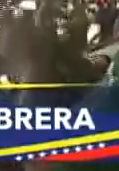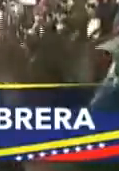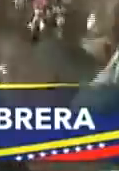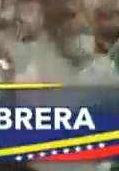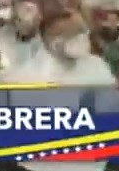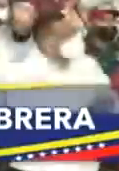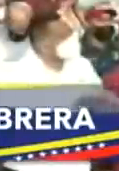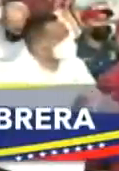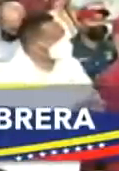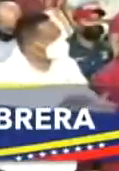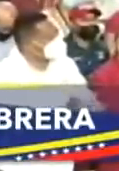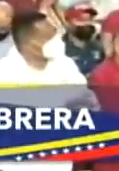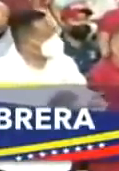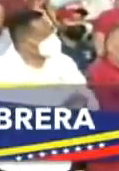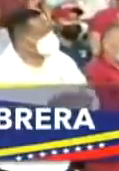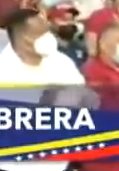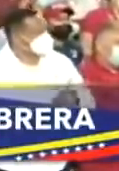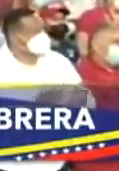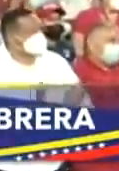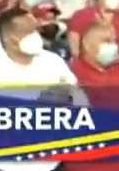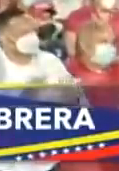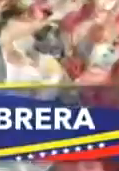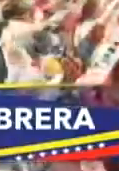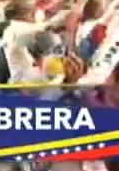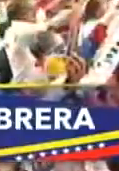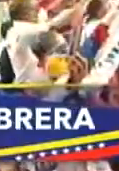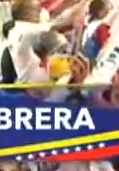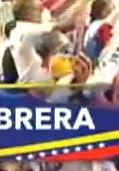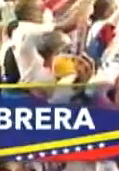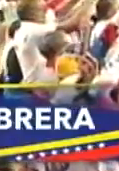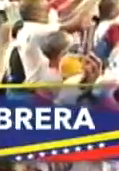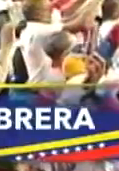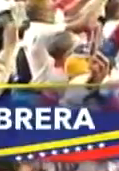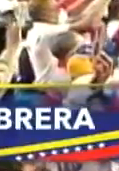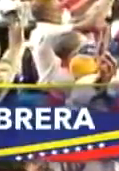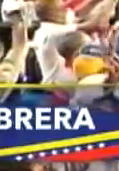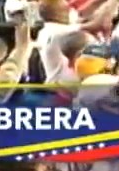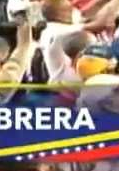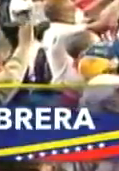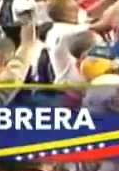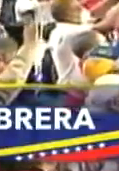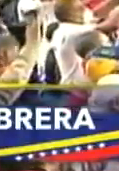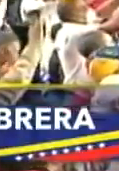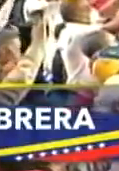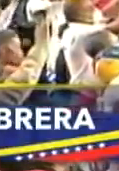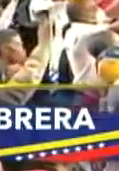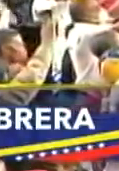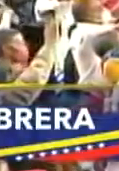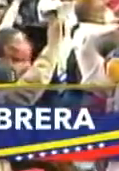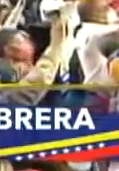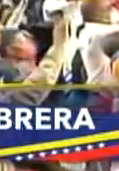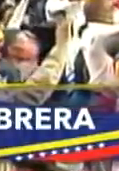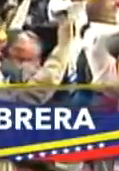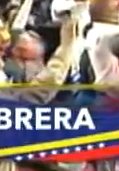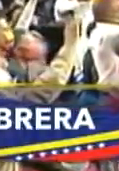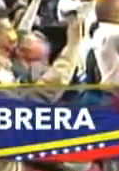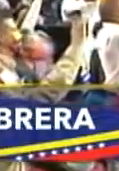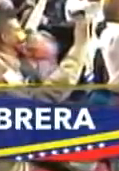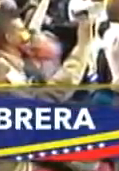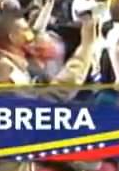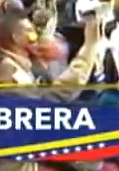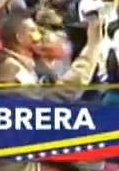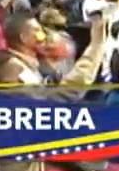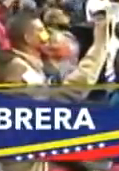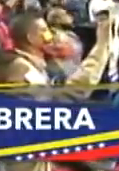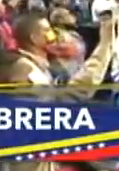de las centrales bolivariana socialista de los trabajadores luis rangel la vicepresidente ejecutiva de la república doctora tessy